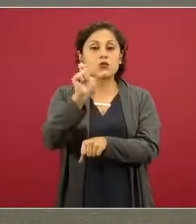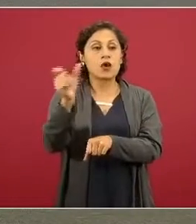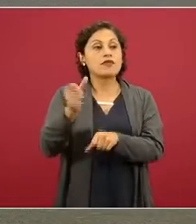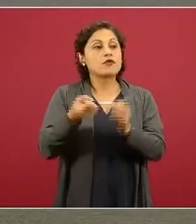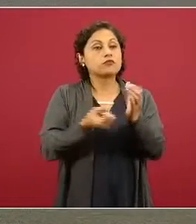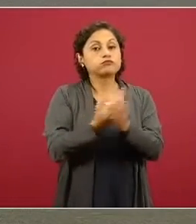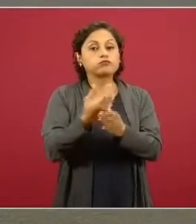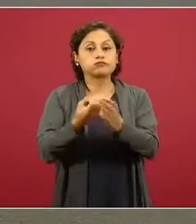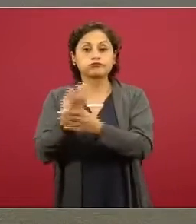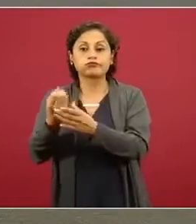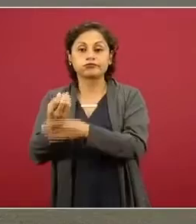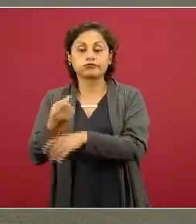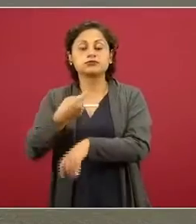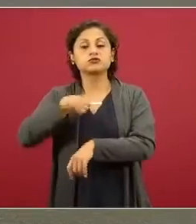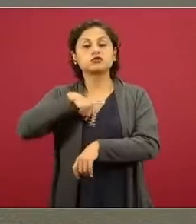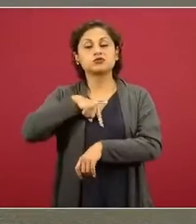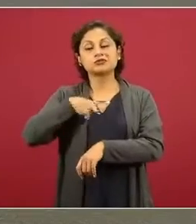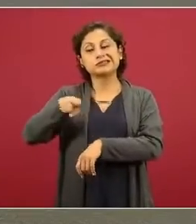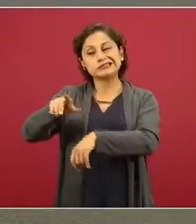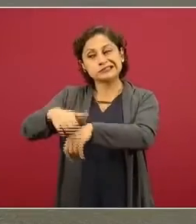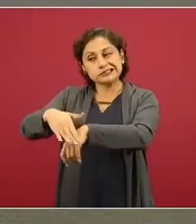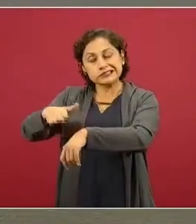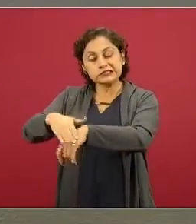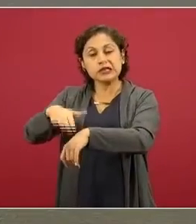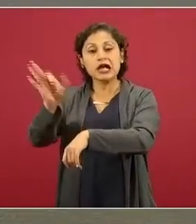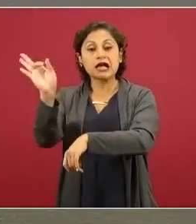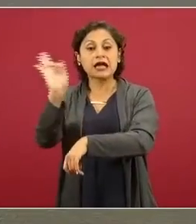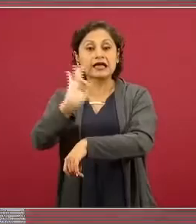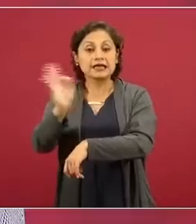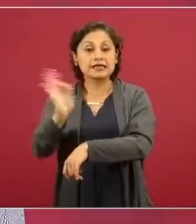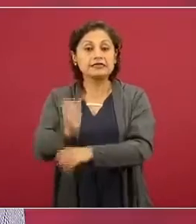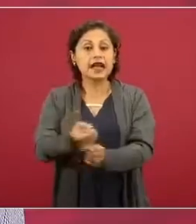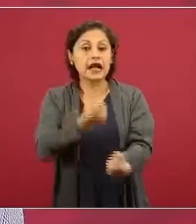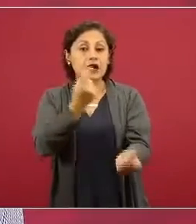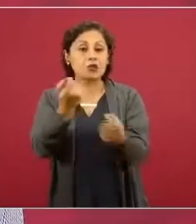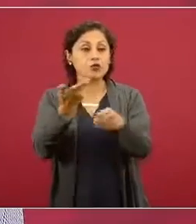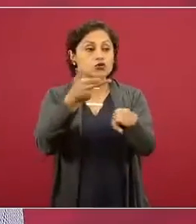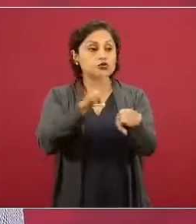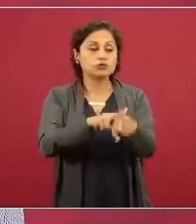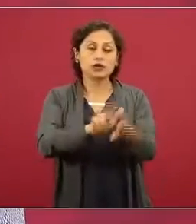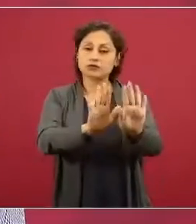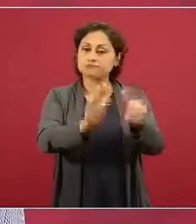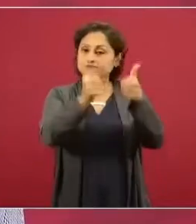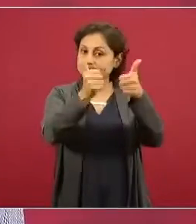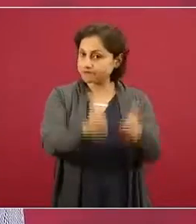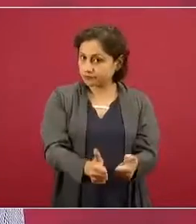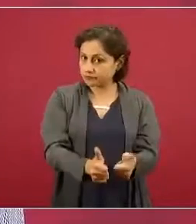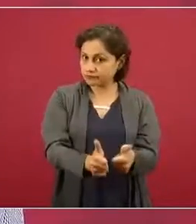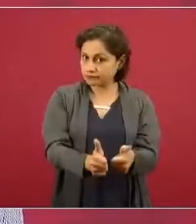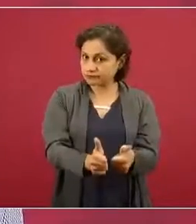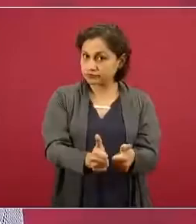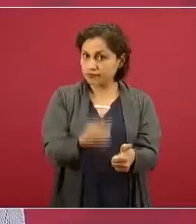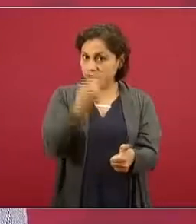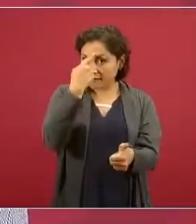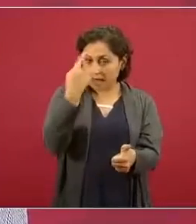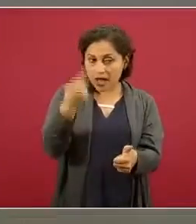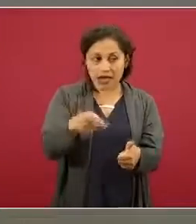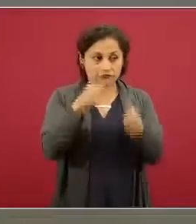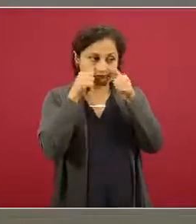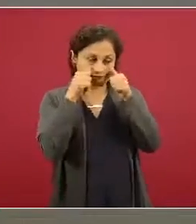ir concentrando las capacidades en algunas unidades hospitalarias. Creo que tienen